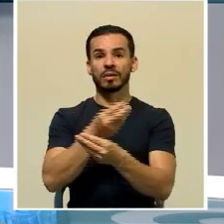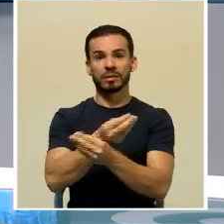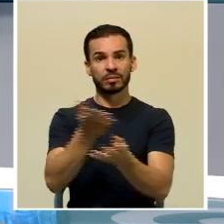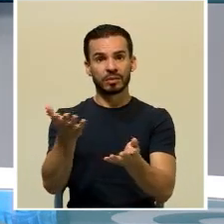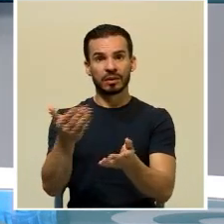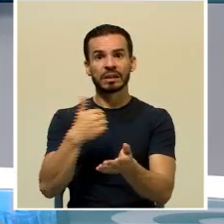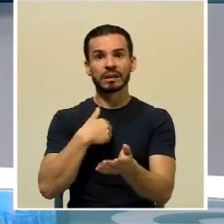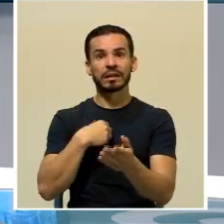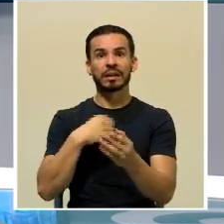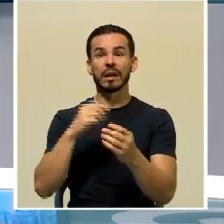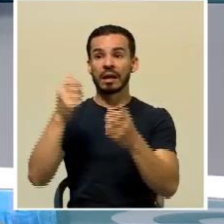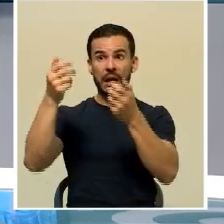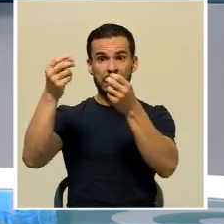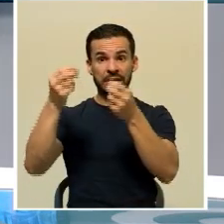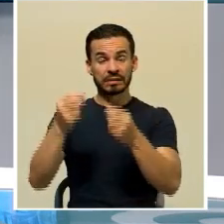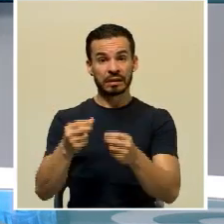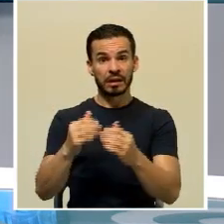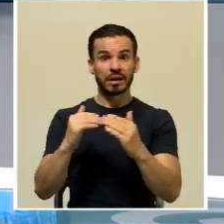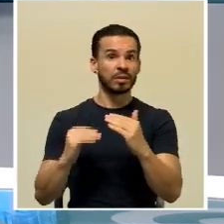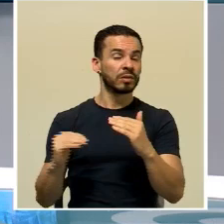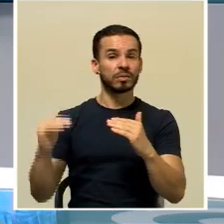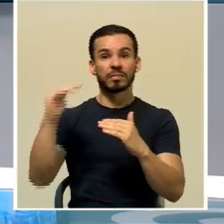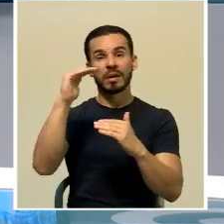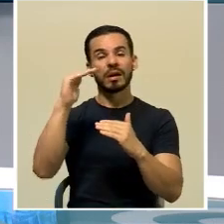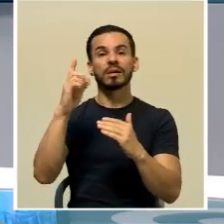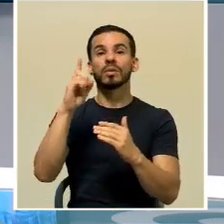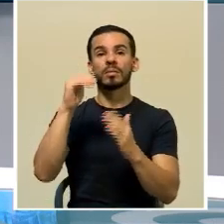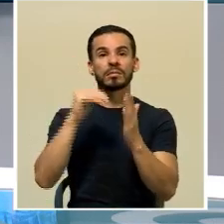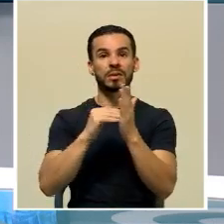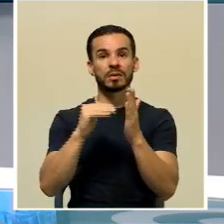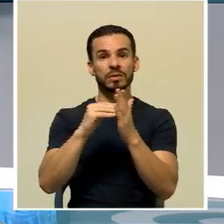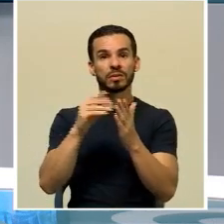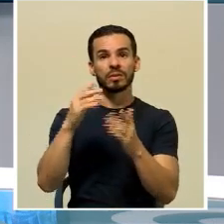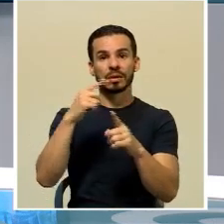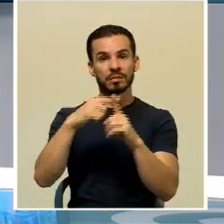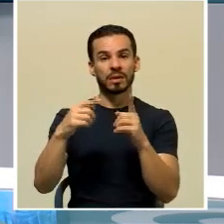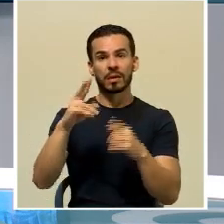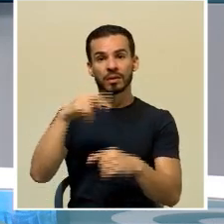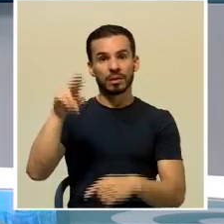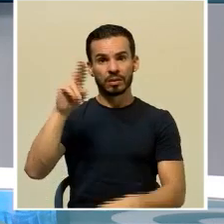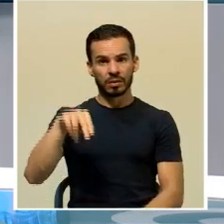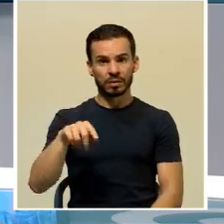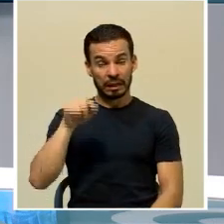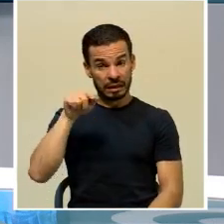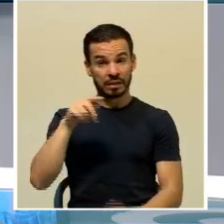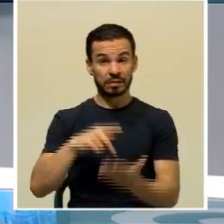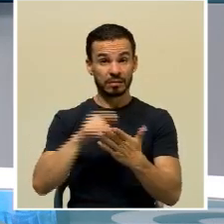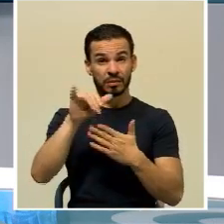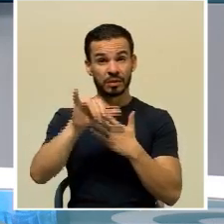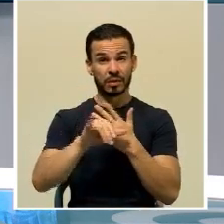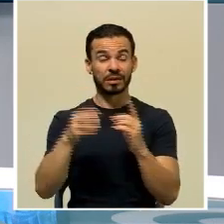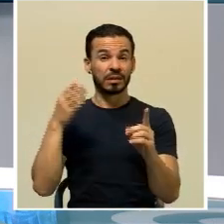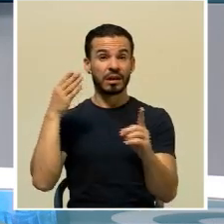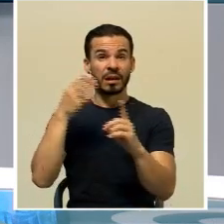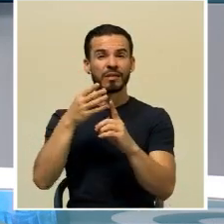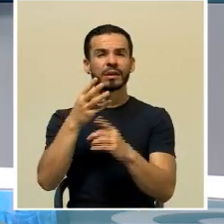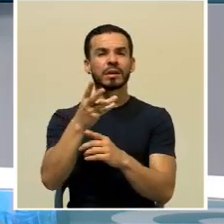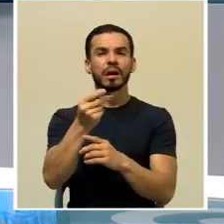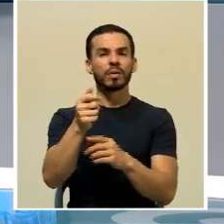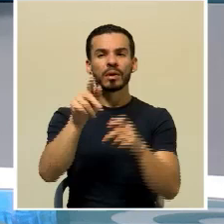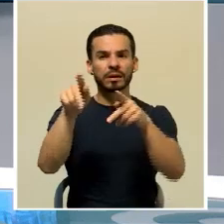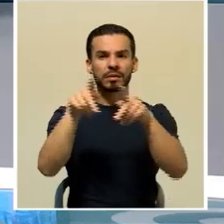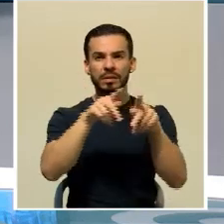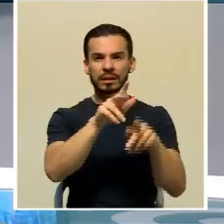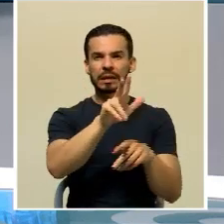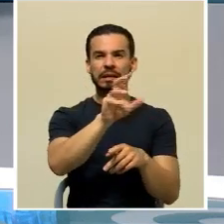públicos que tengan salarios superiores al 1,5 millones de colones. Este proyecto afectaría a